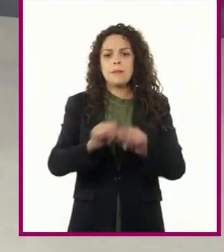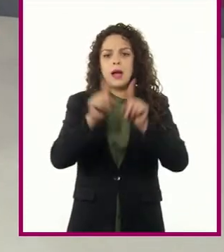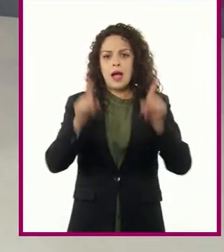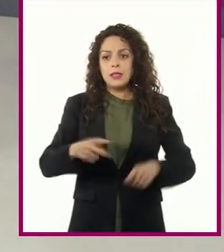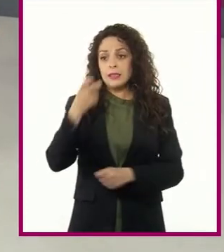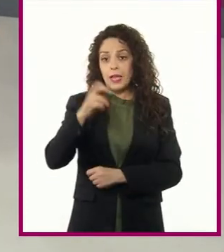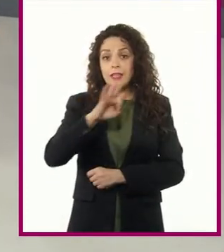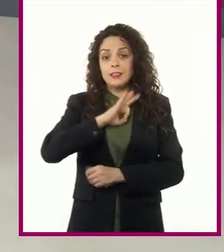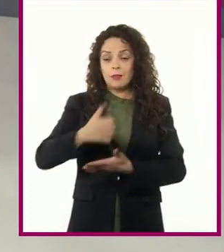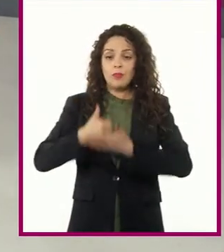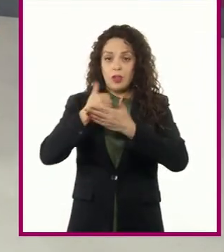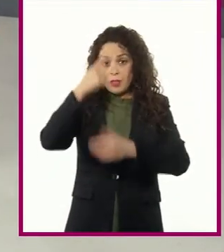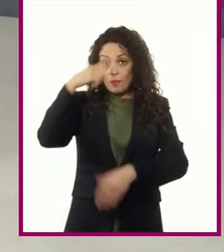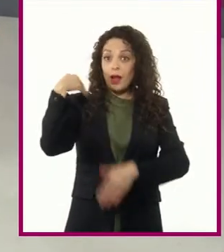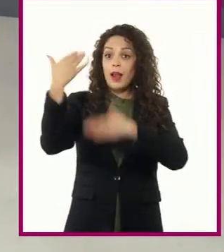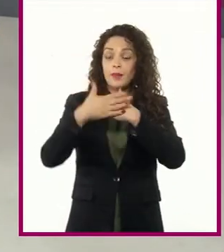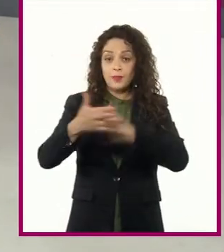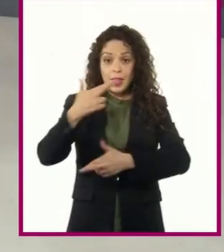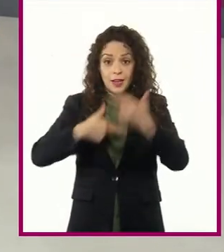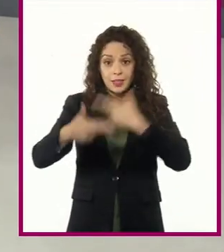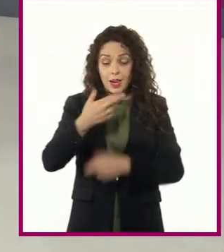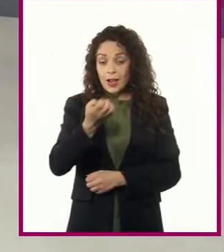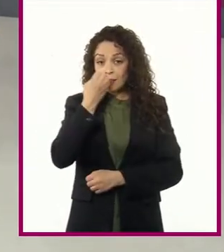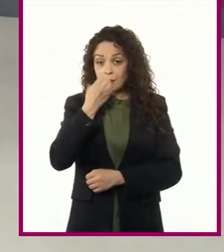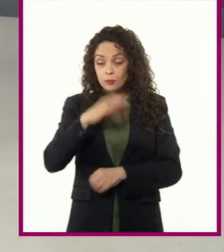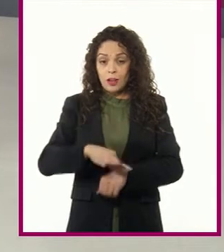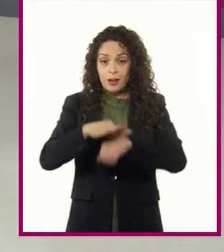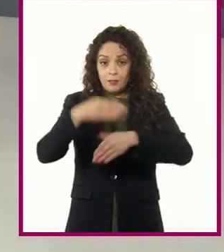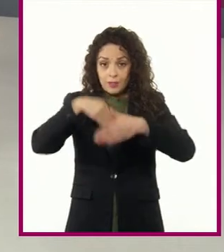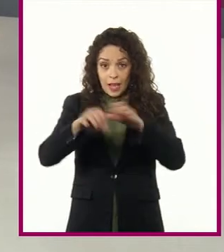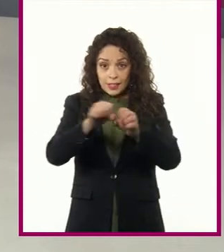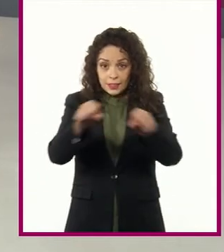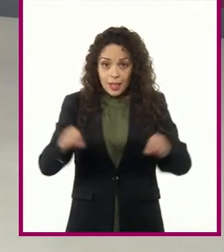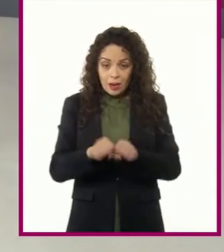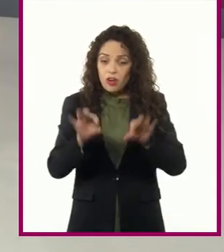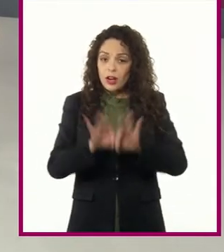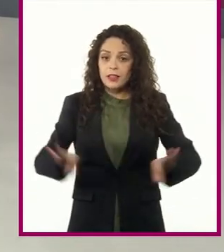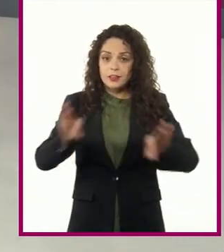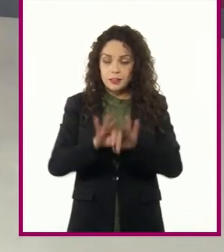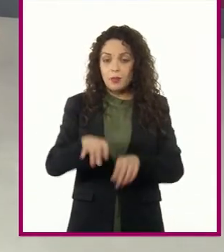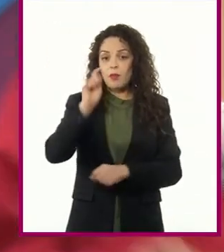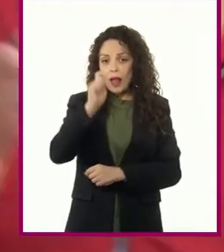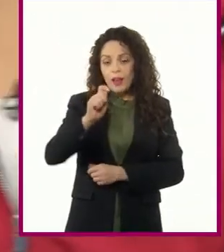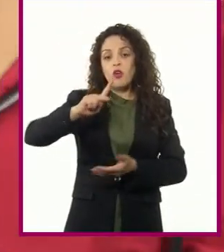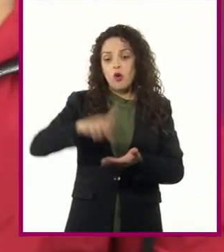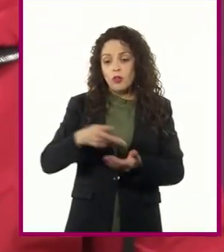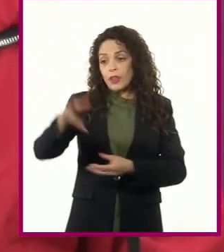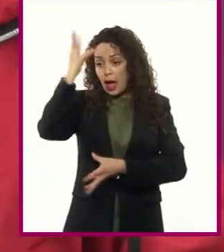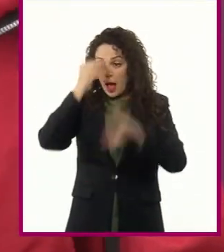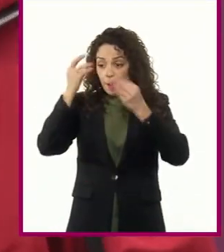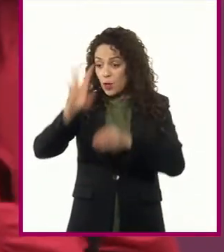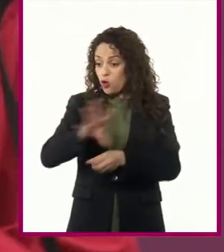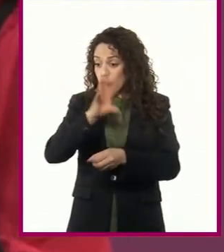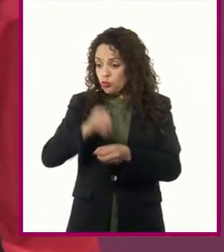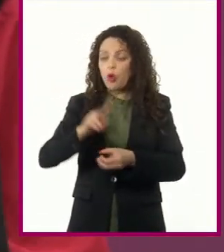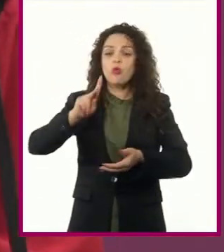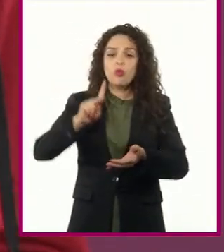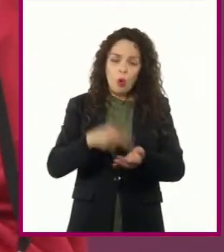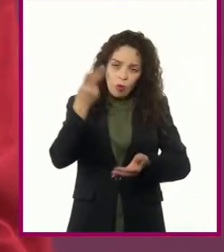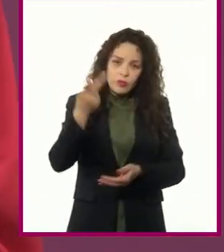regresemos a las aulas, ya que será importante retomar todo lo aprendido hasta el momento. Maestro,